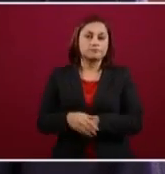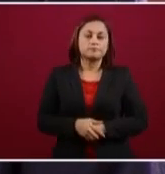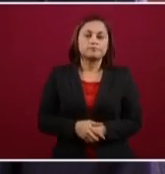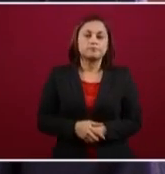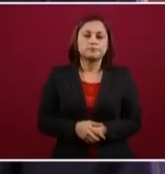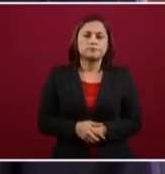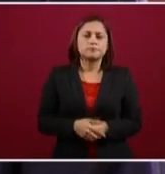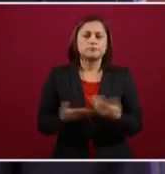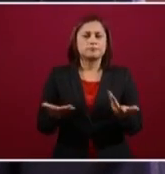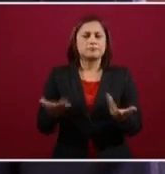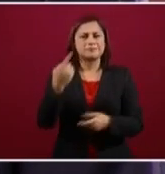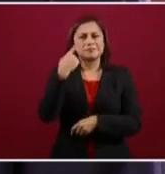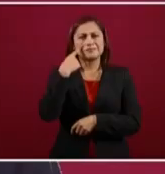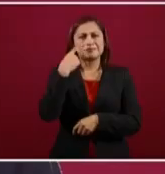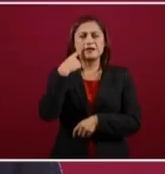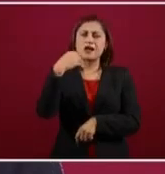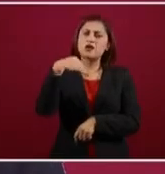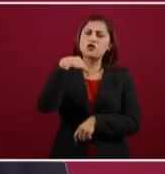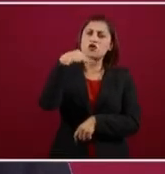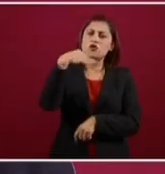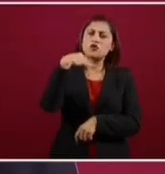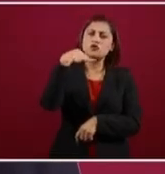Si no hay corrupción,